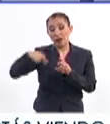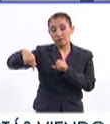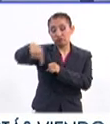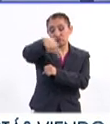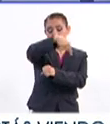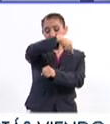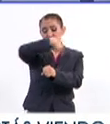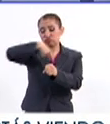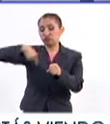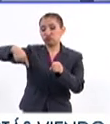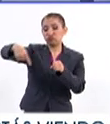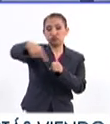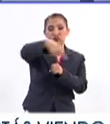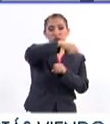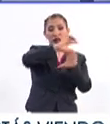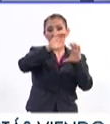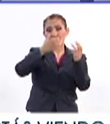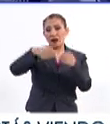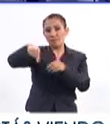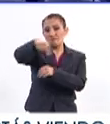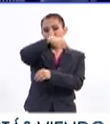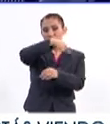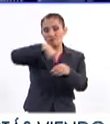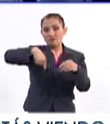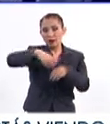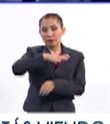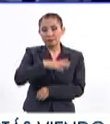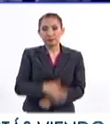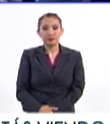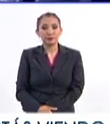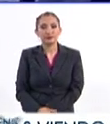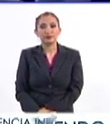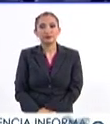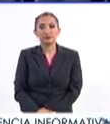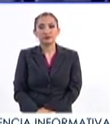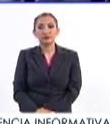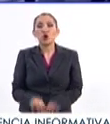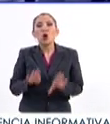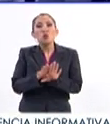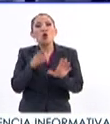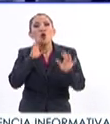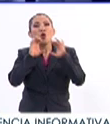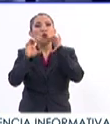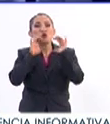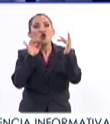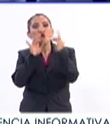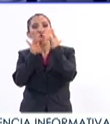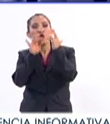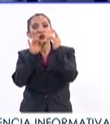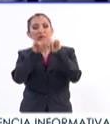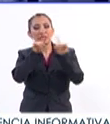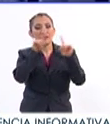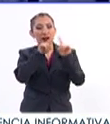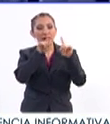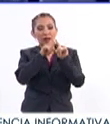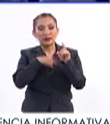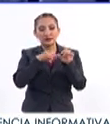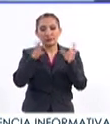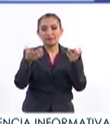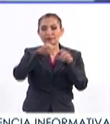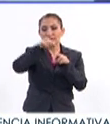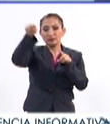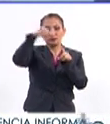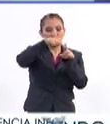dando vuelta, está orbitando a la Tierra, cómo vamos a comunicar entre los diferentes